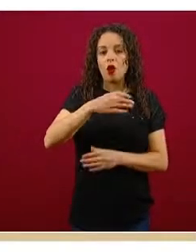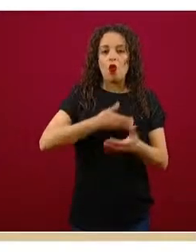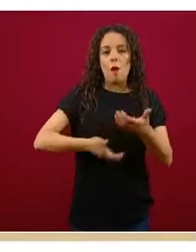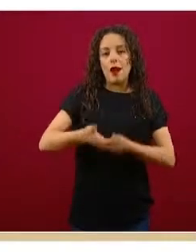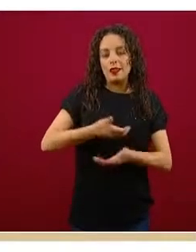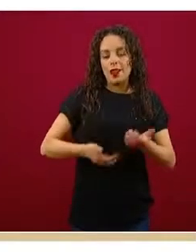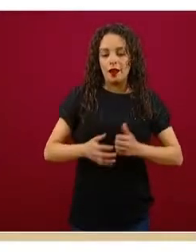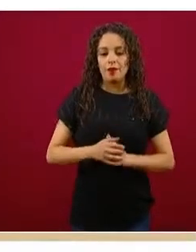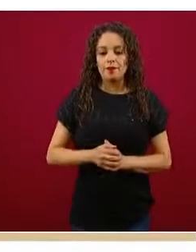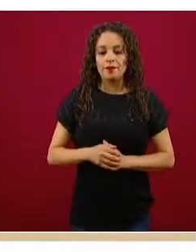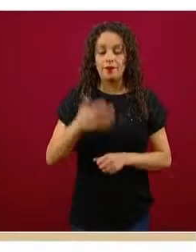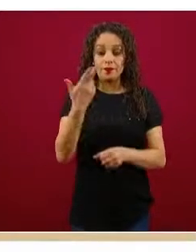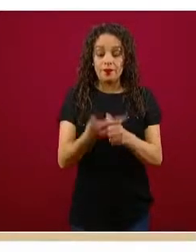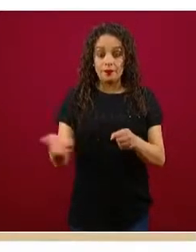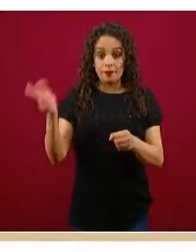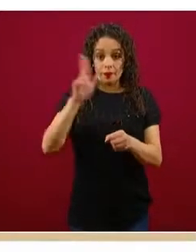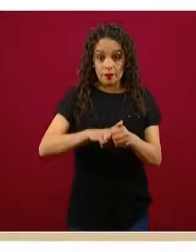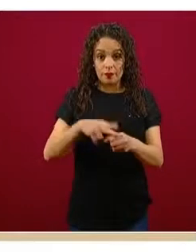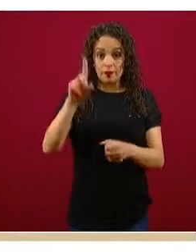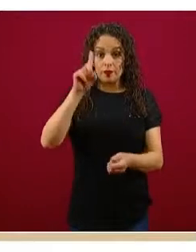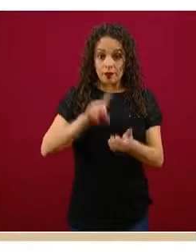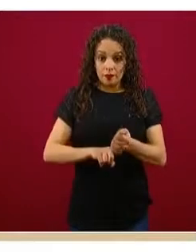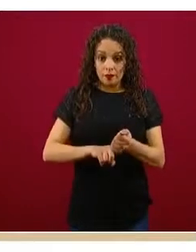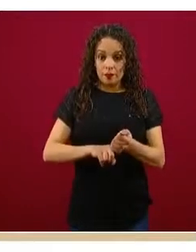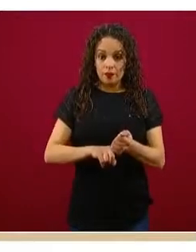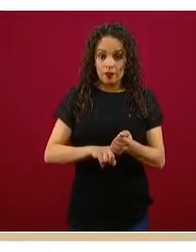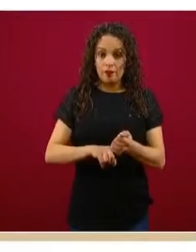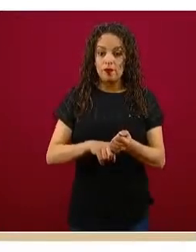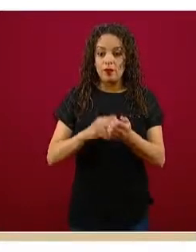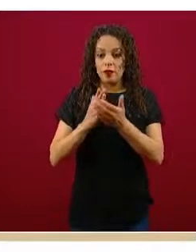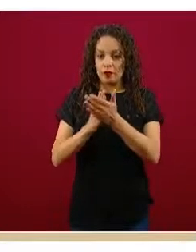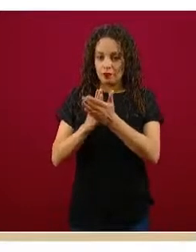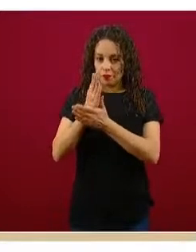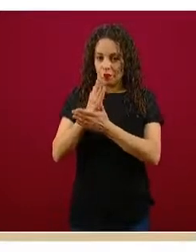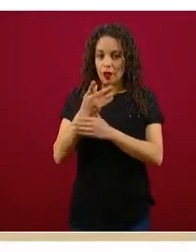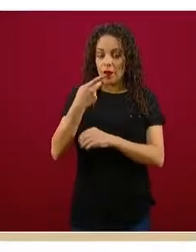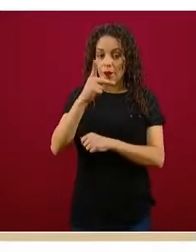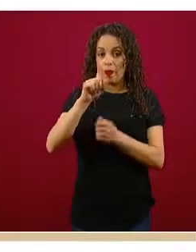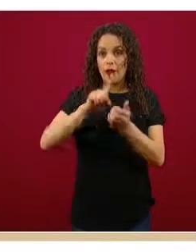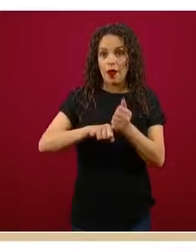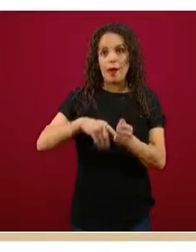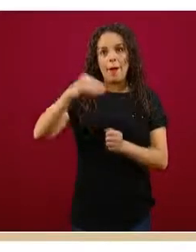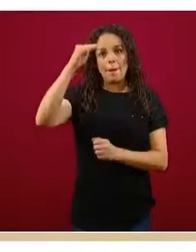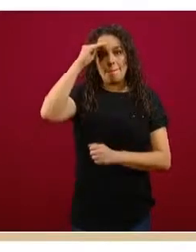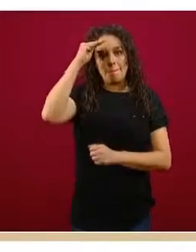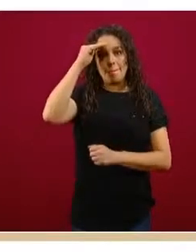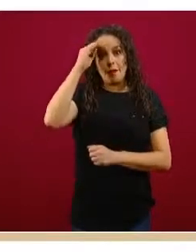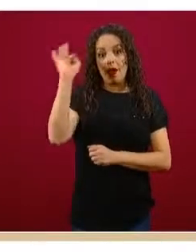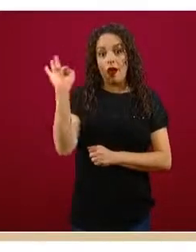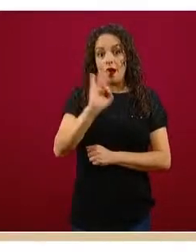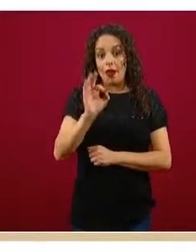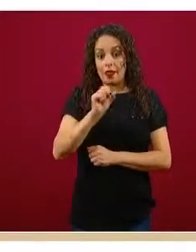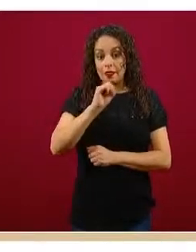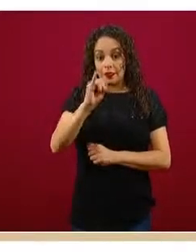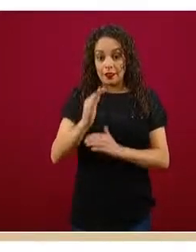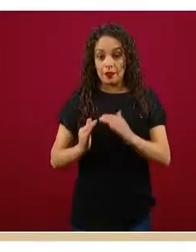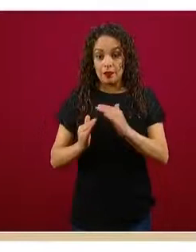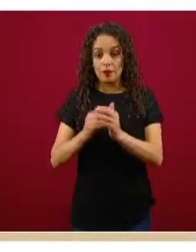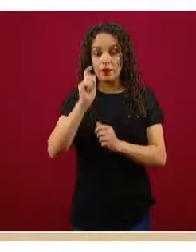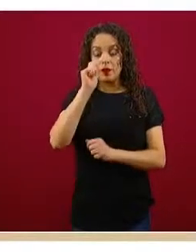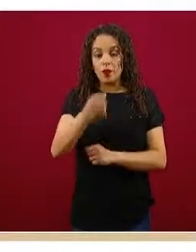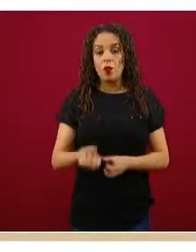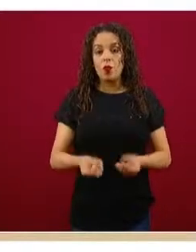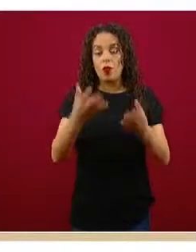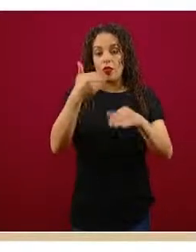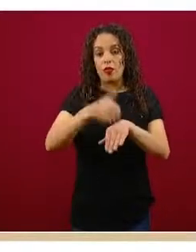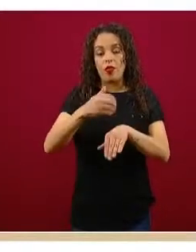Hospitalización rebasa un poco la predicción, pero está lejos de la predicción que se había hecho en cuanto al número de camas que se